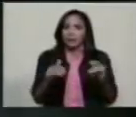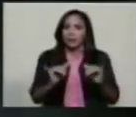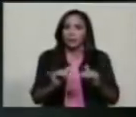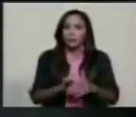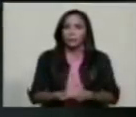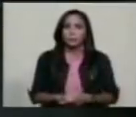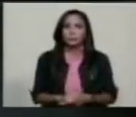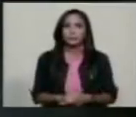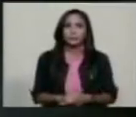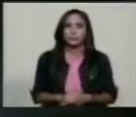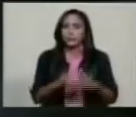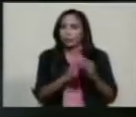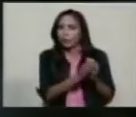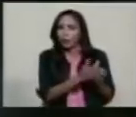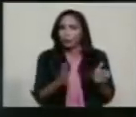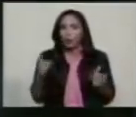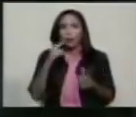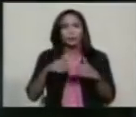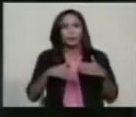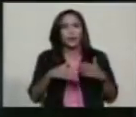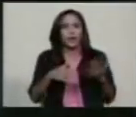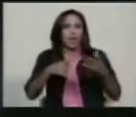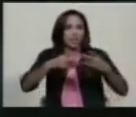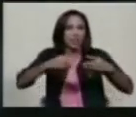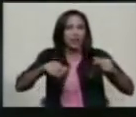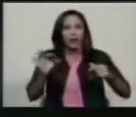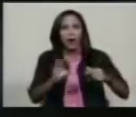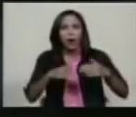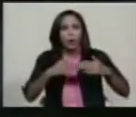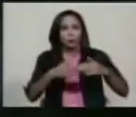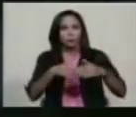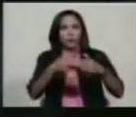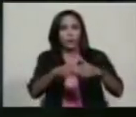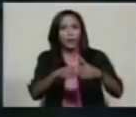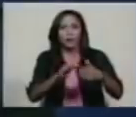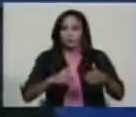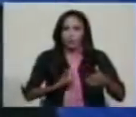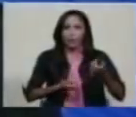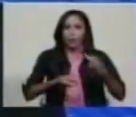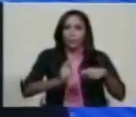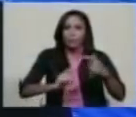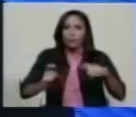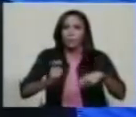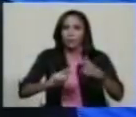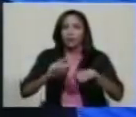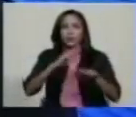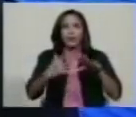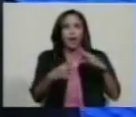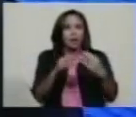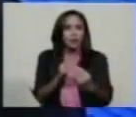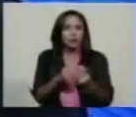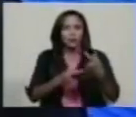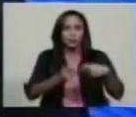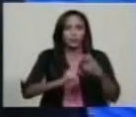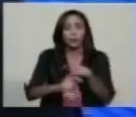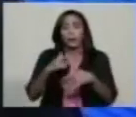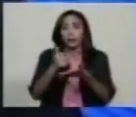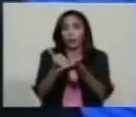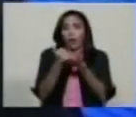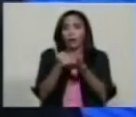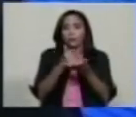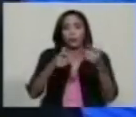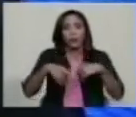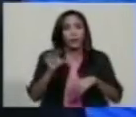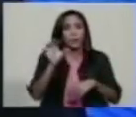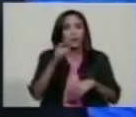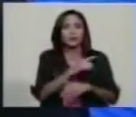en tierra firme o en el mar, puedan tener un nivel de industrialización adecuado para que realmente los beneficios del país puedan ser